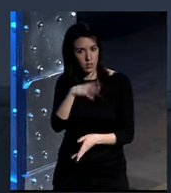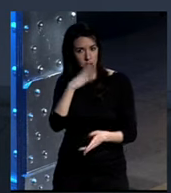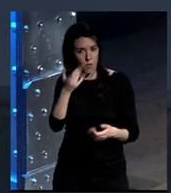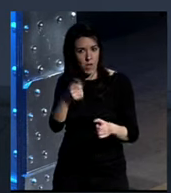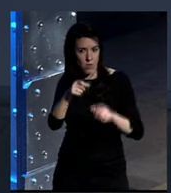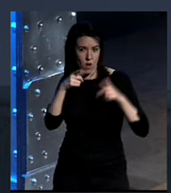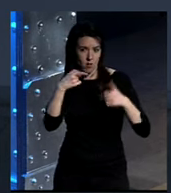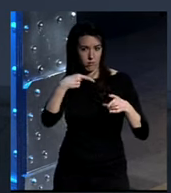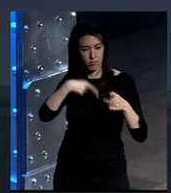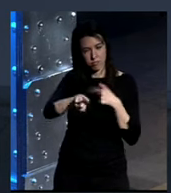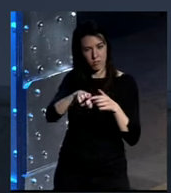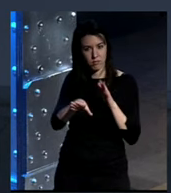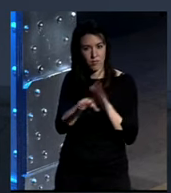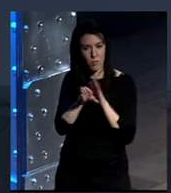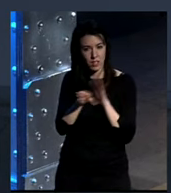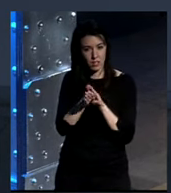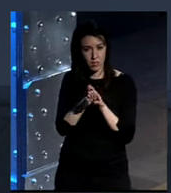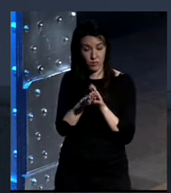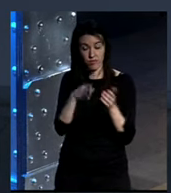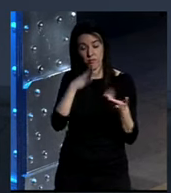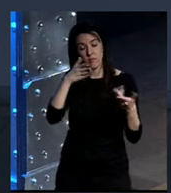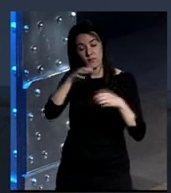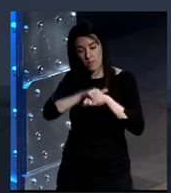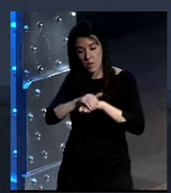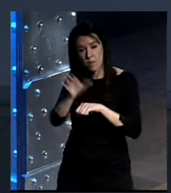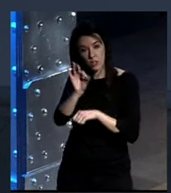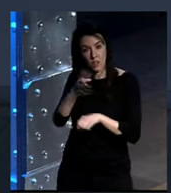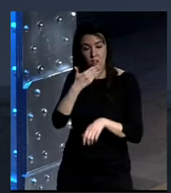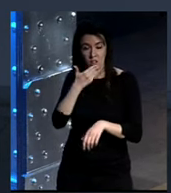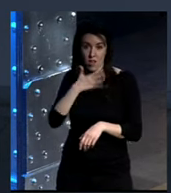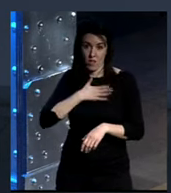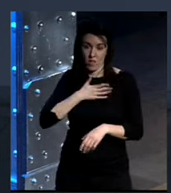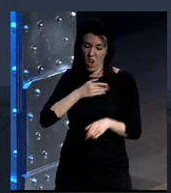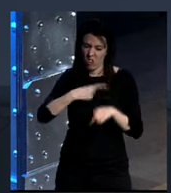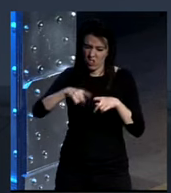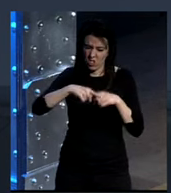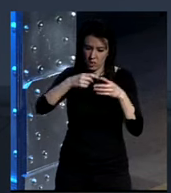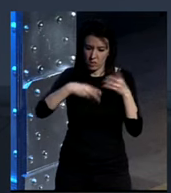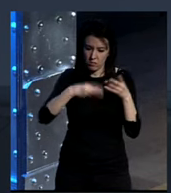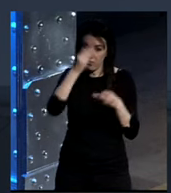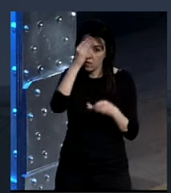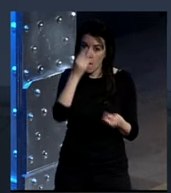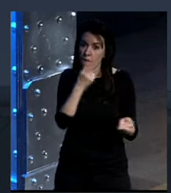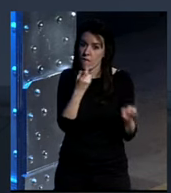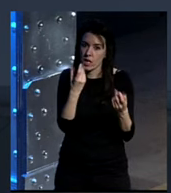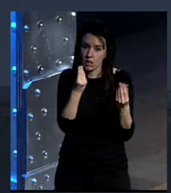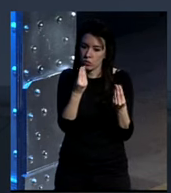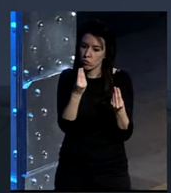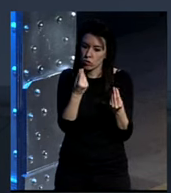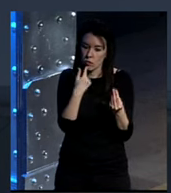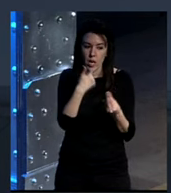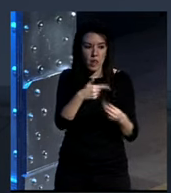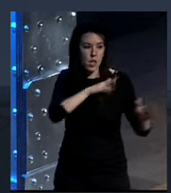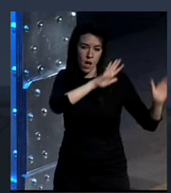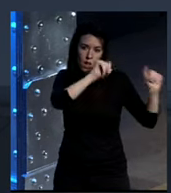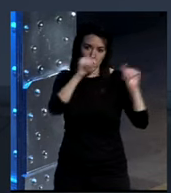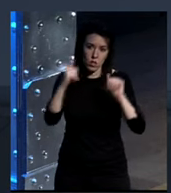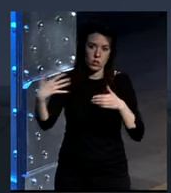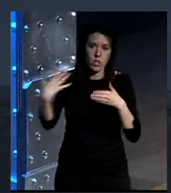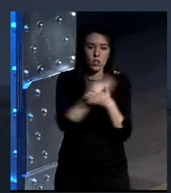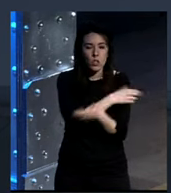mantengo. Amigo Sebastián, por mi edad y por otras cosas, creo que no falta mucho para que yo diga también adiós a todo esto